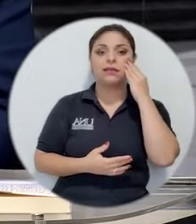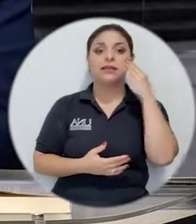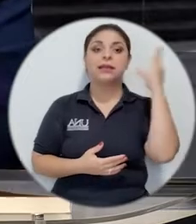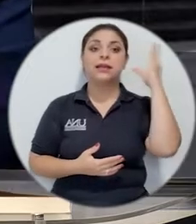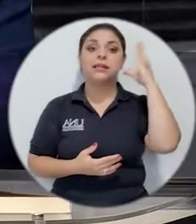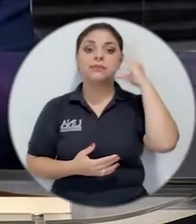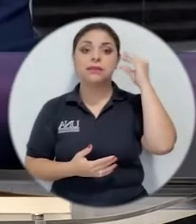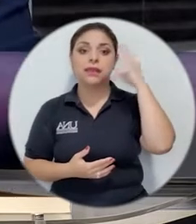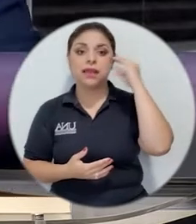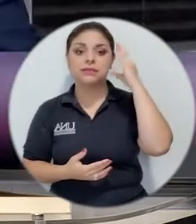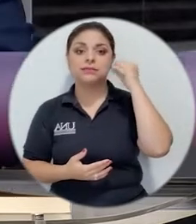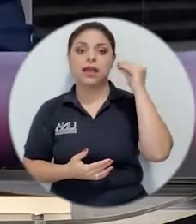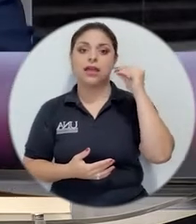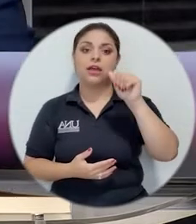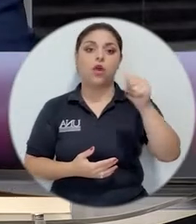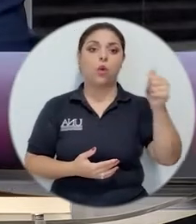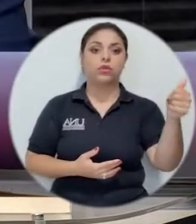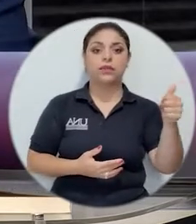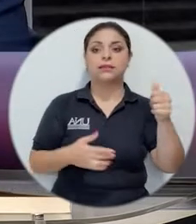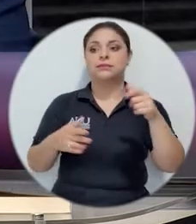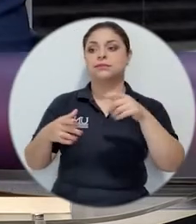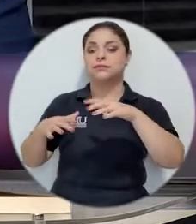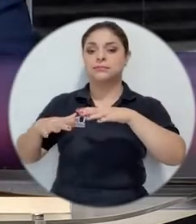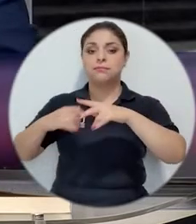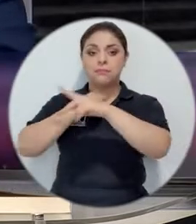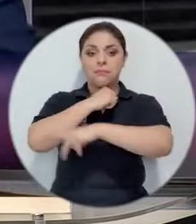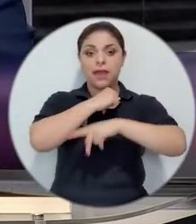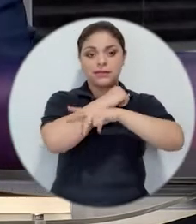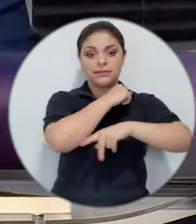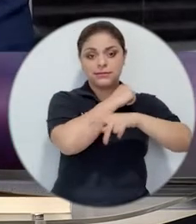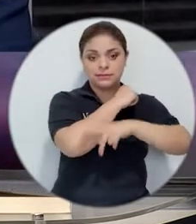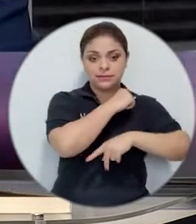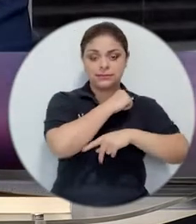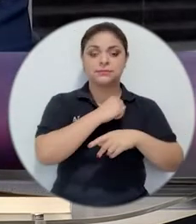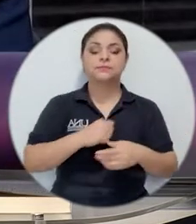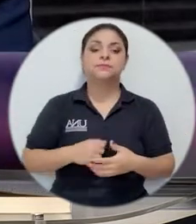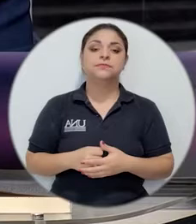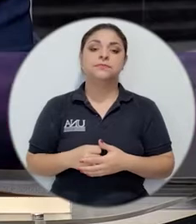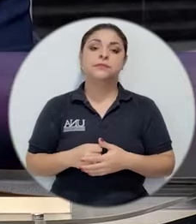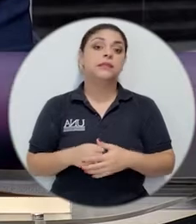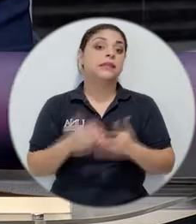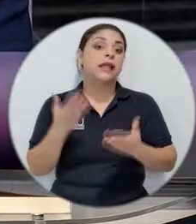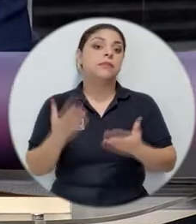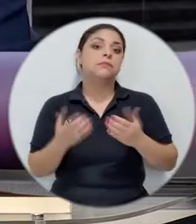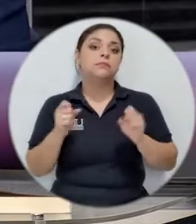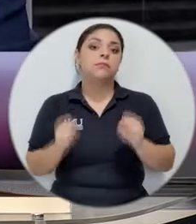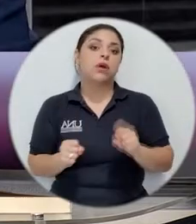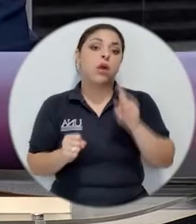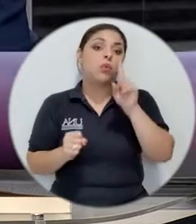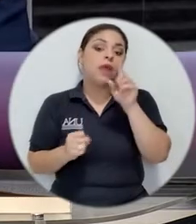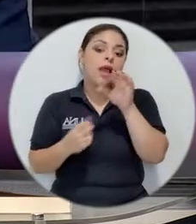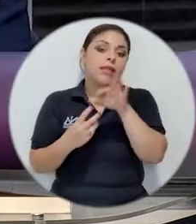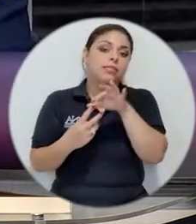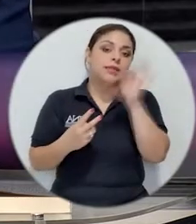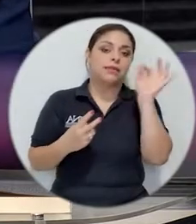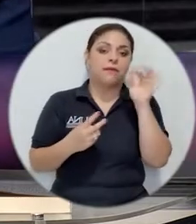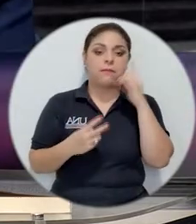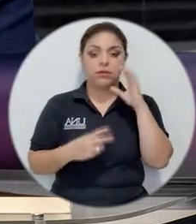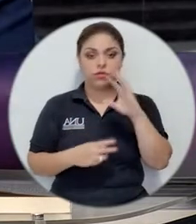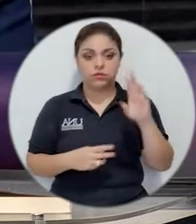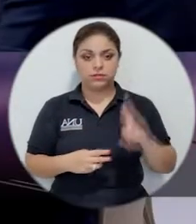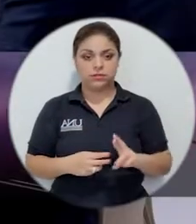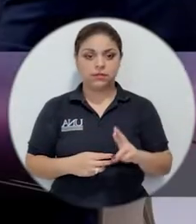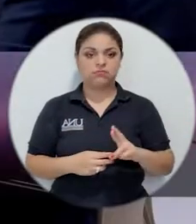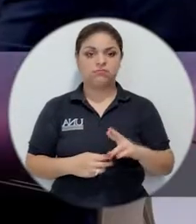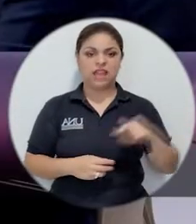refrescamiento o aprender de experiencias de otras regiones y proponer elementos de esa naturaleza que eventualmente puedan ser una alternativa para